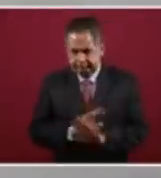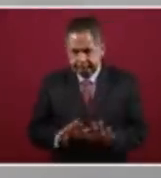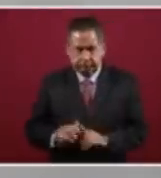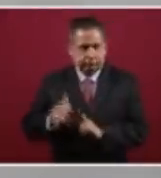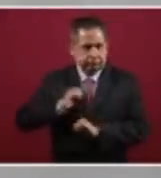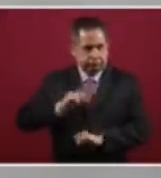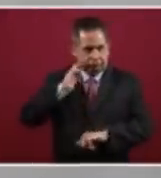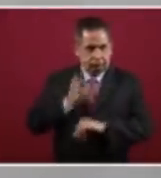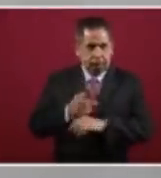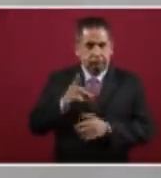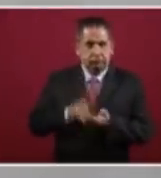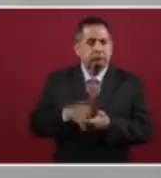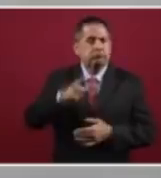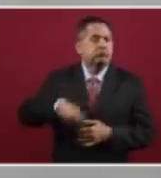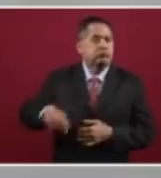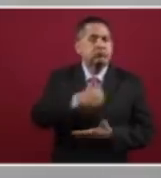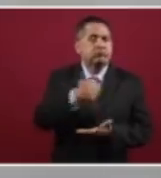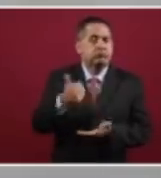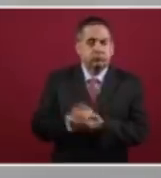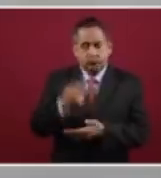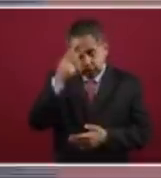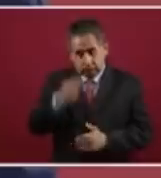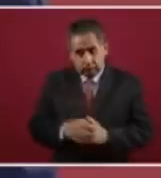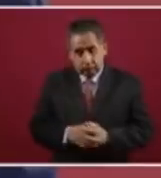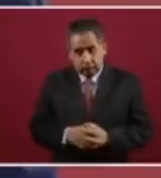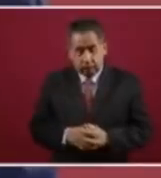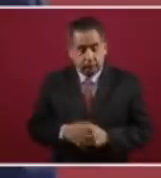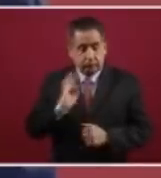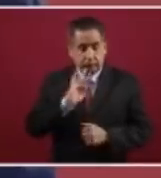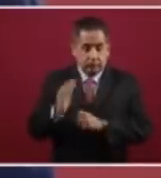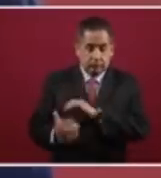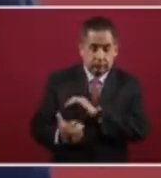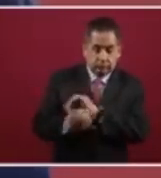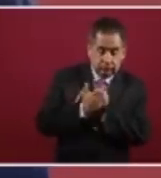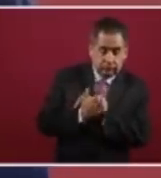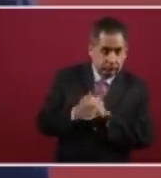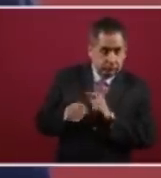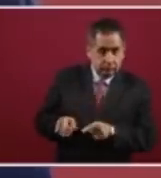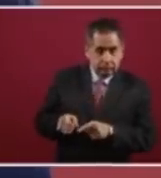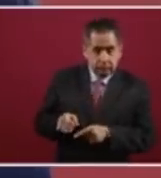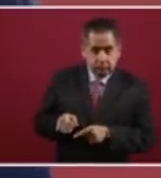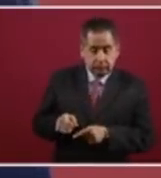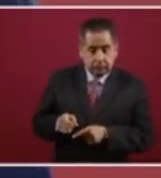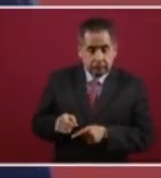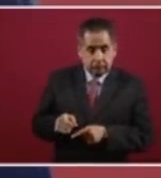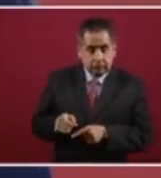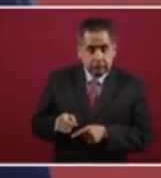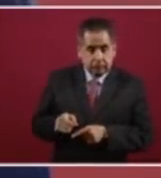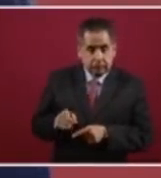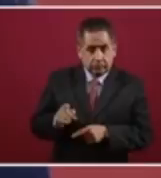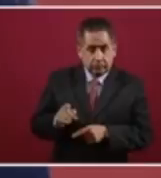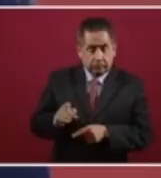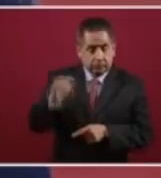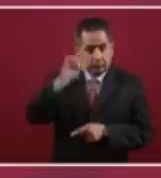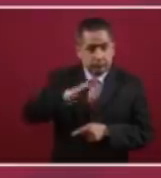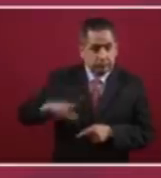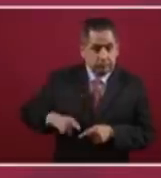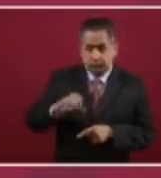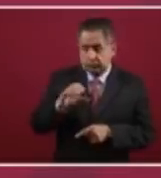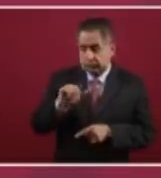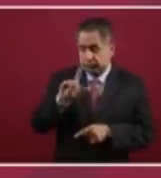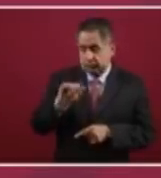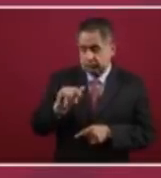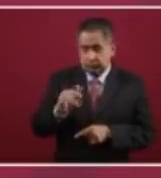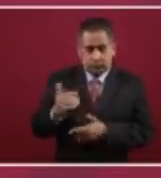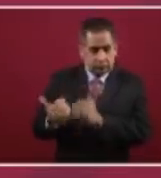ciudad, si lo solicita la jefa de gobierno,